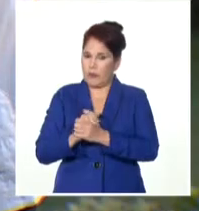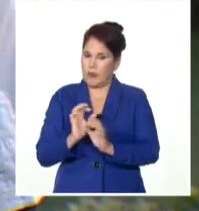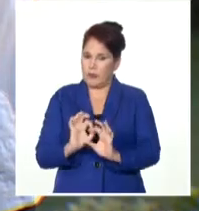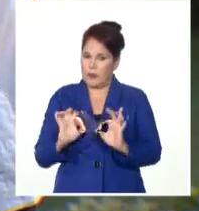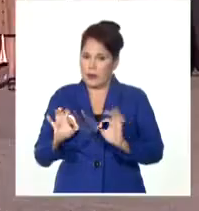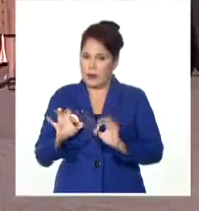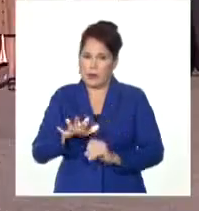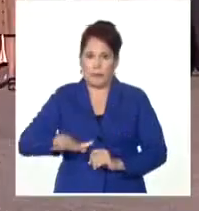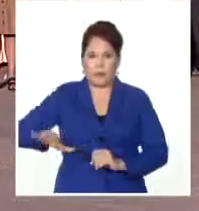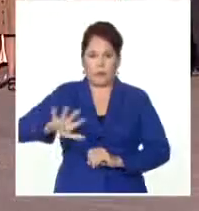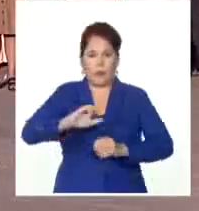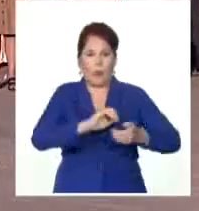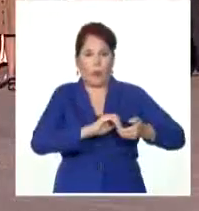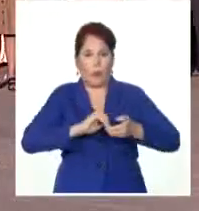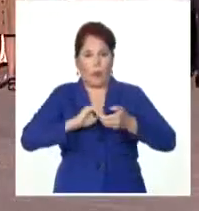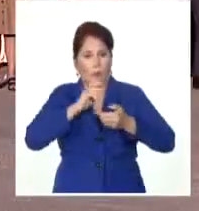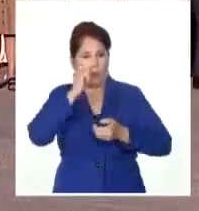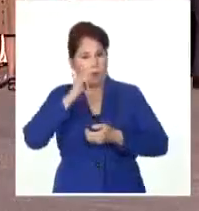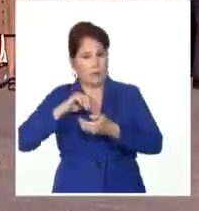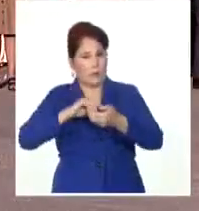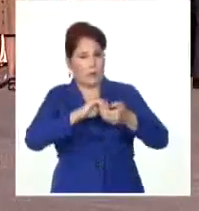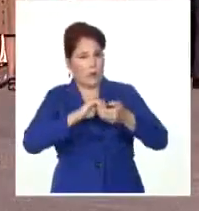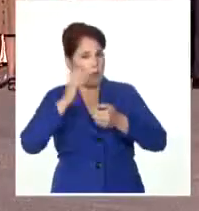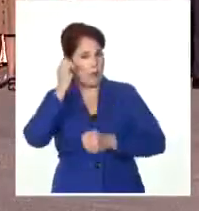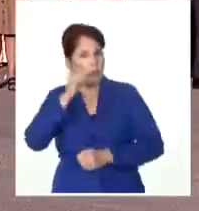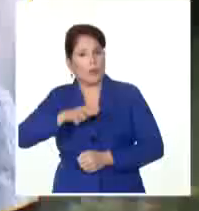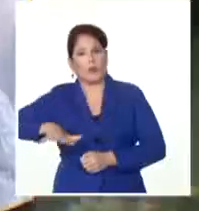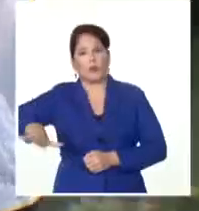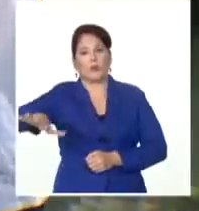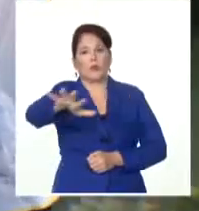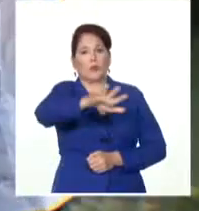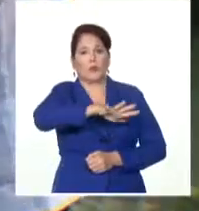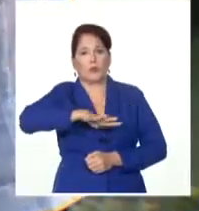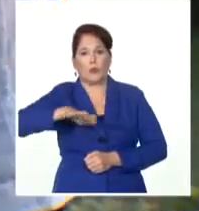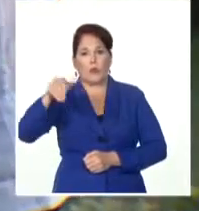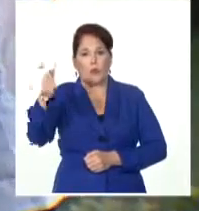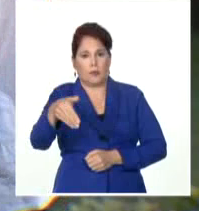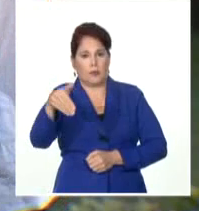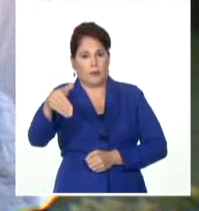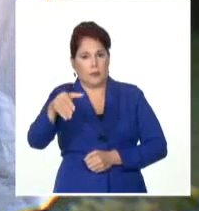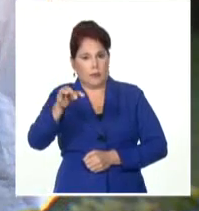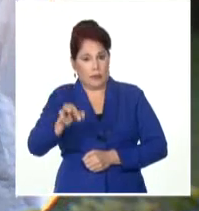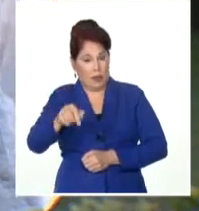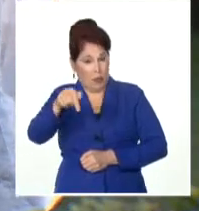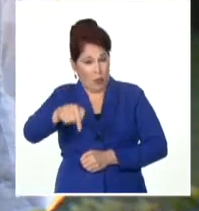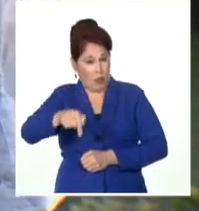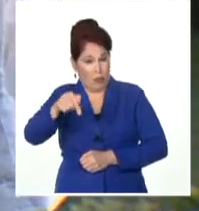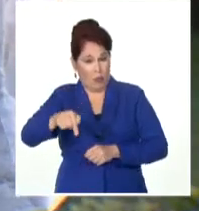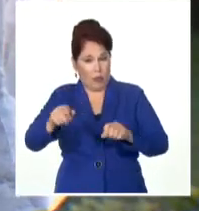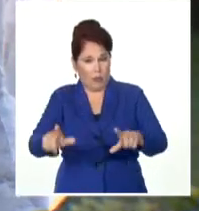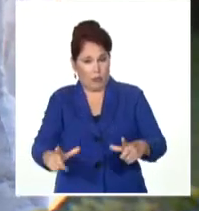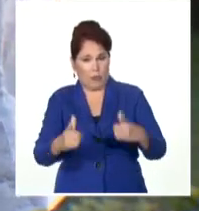Compañeras y compañeros, todos los presentes. Hoy